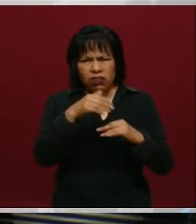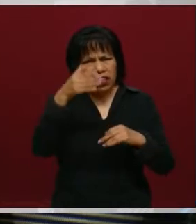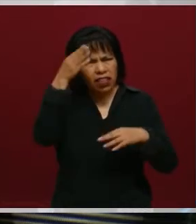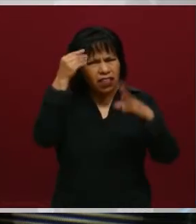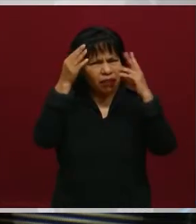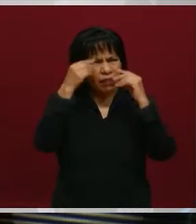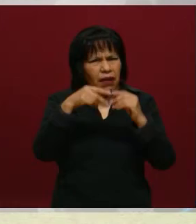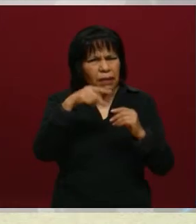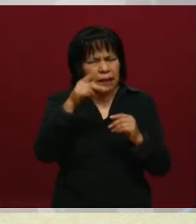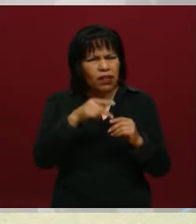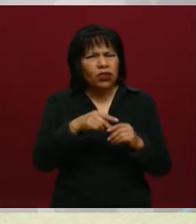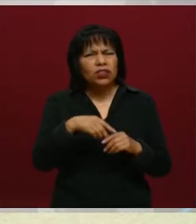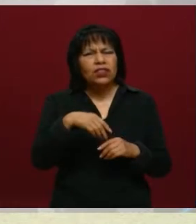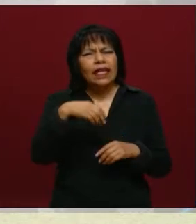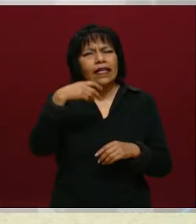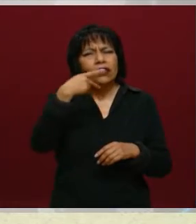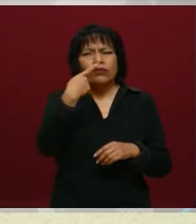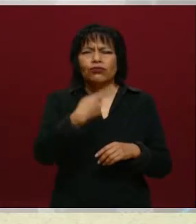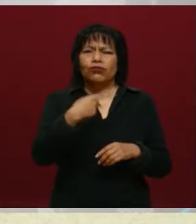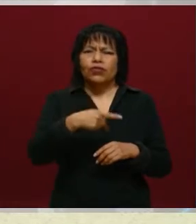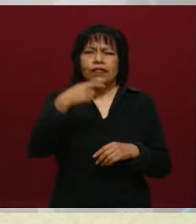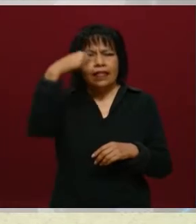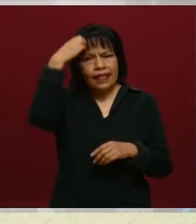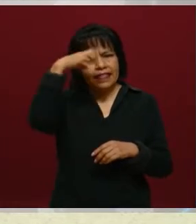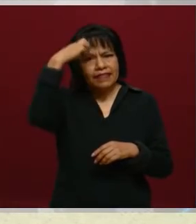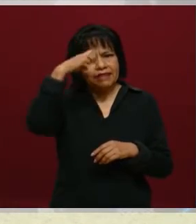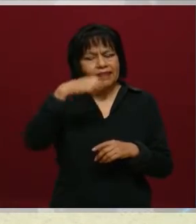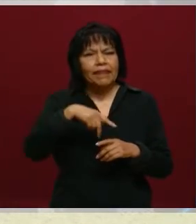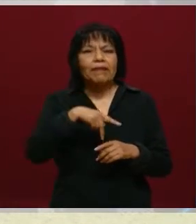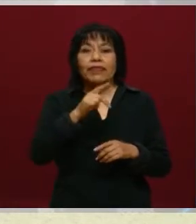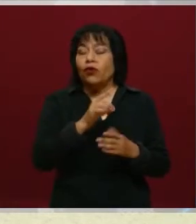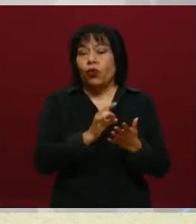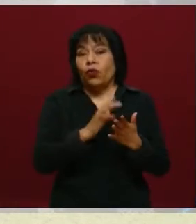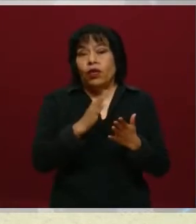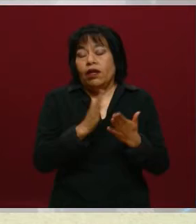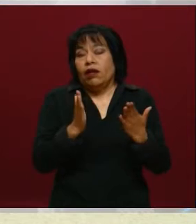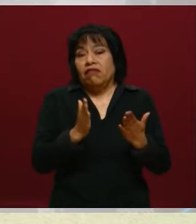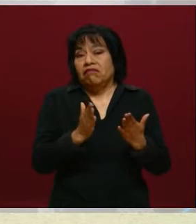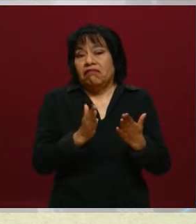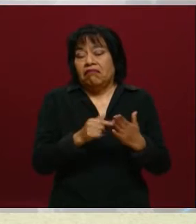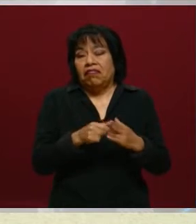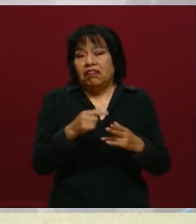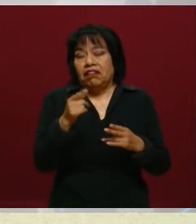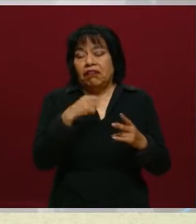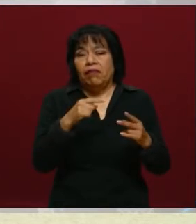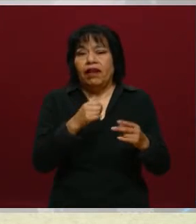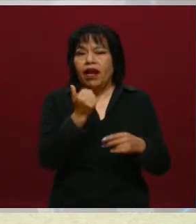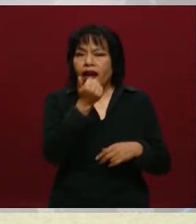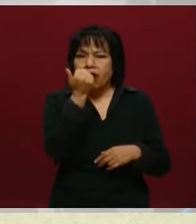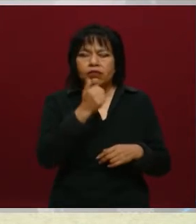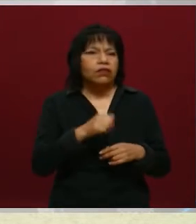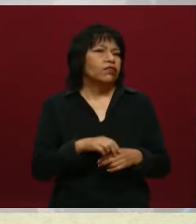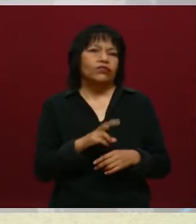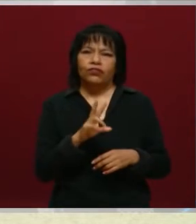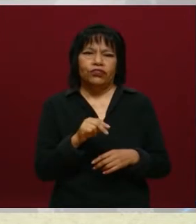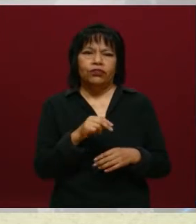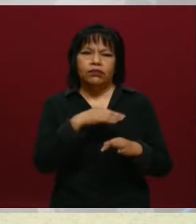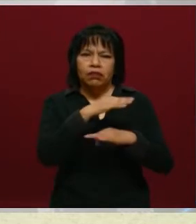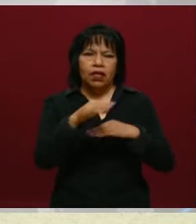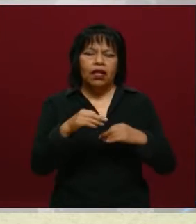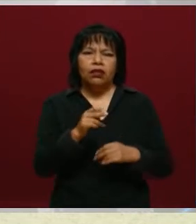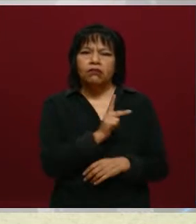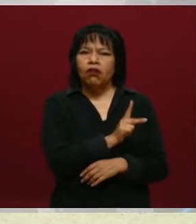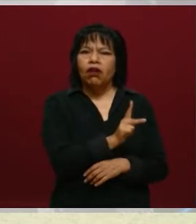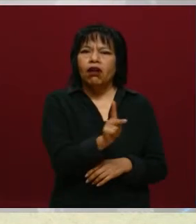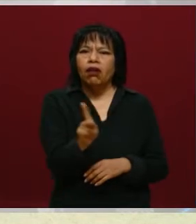del testimonio como ya lo mencionaba la doctora y no solo lo vuelvo a reiterar no solo para los estudiantes sino para la sociedad en general